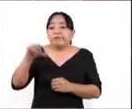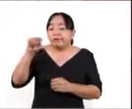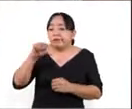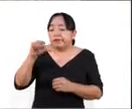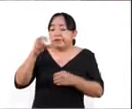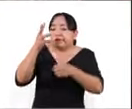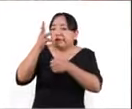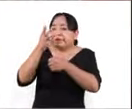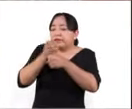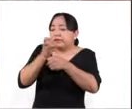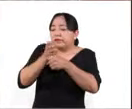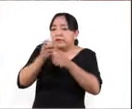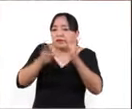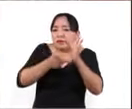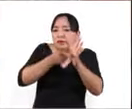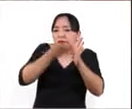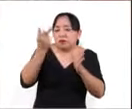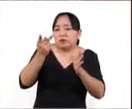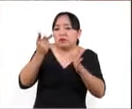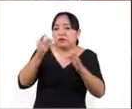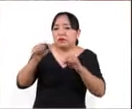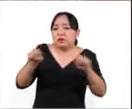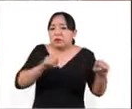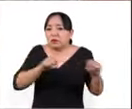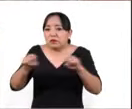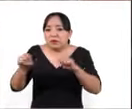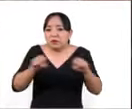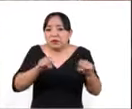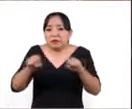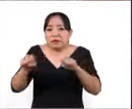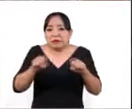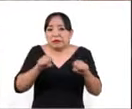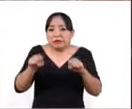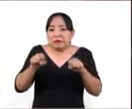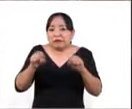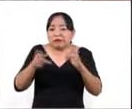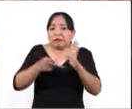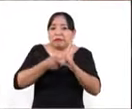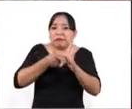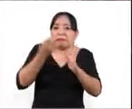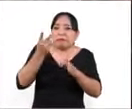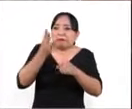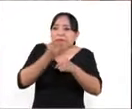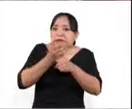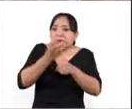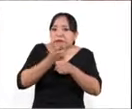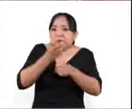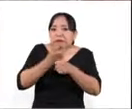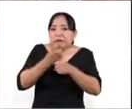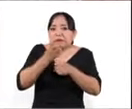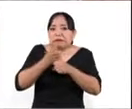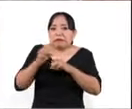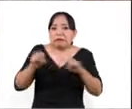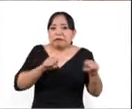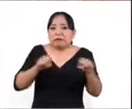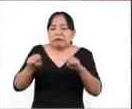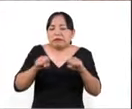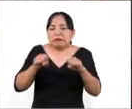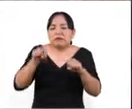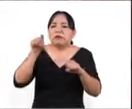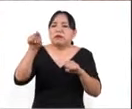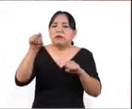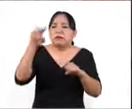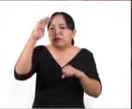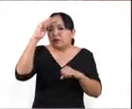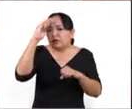un sismo en un día 19 de septiembre, en un aniversario, que bueno, que le trae la memoria de México? Que es incluso es una pregunta